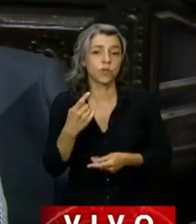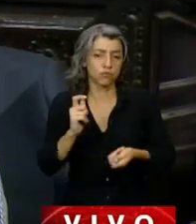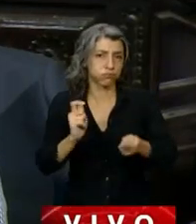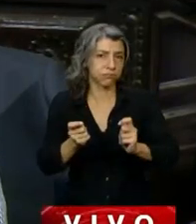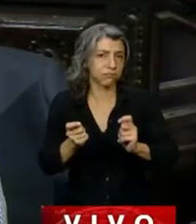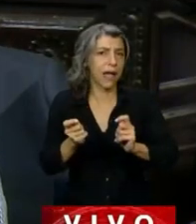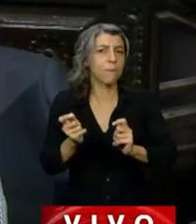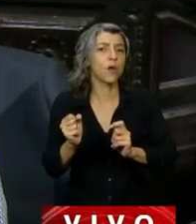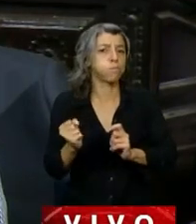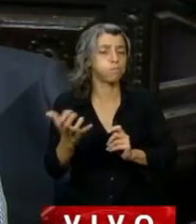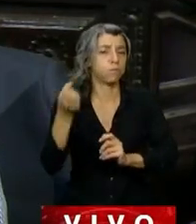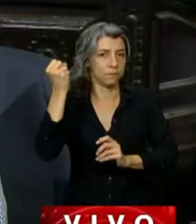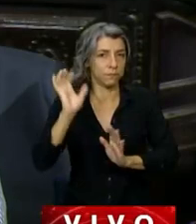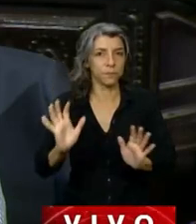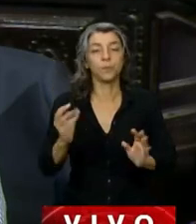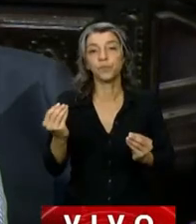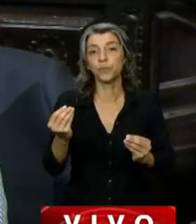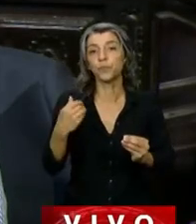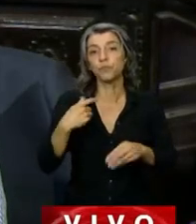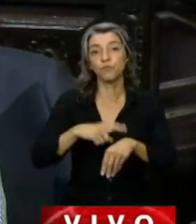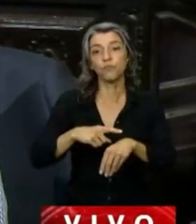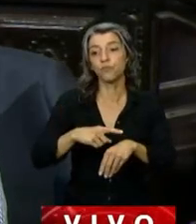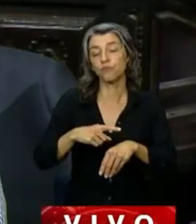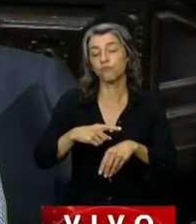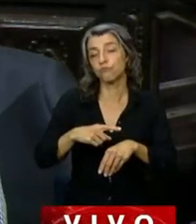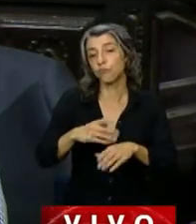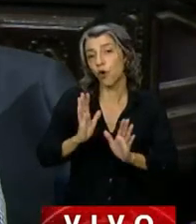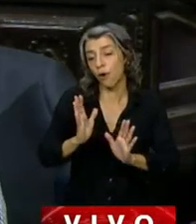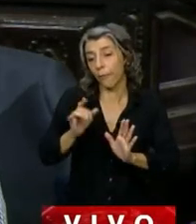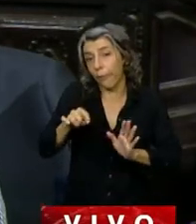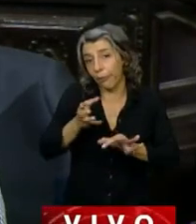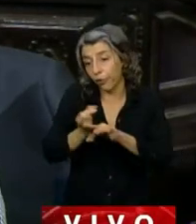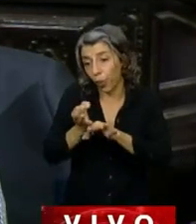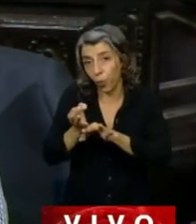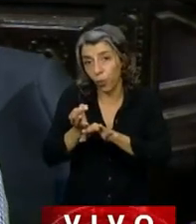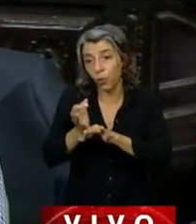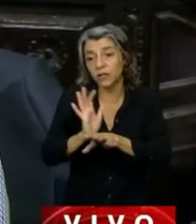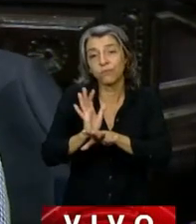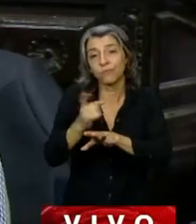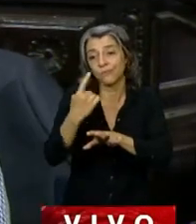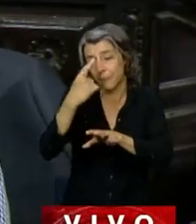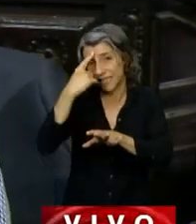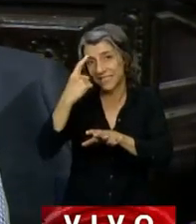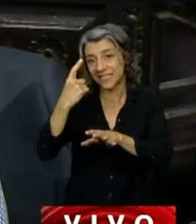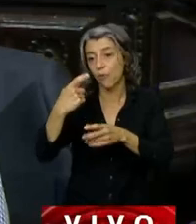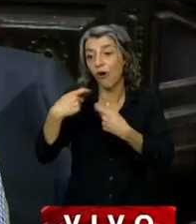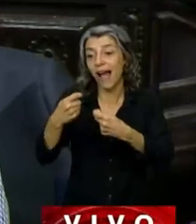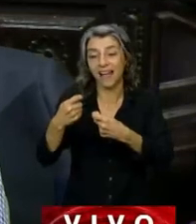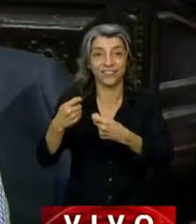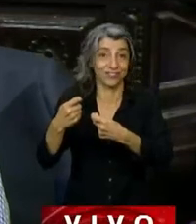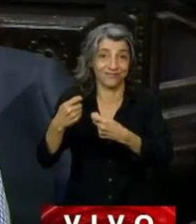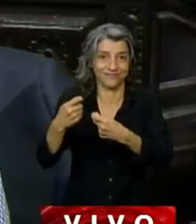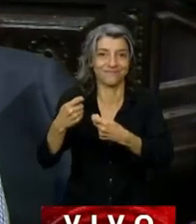logramos que la inversión en educación se considere una inversión, se deje de considerar un gasto en nuestro